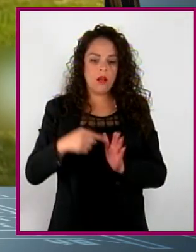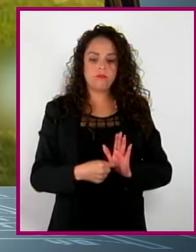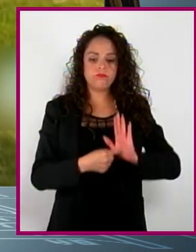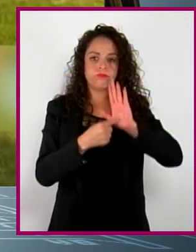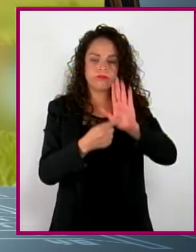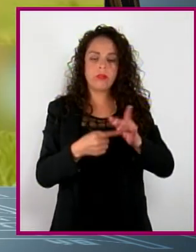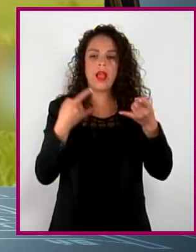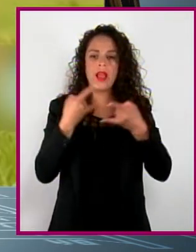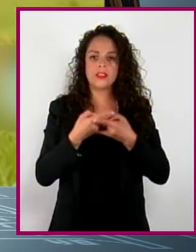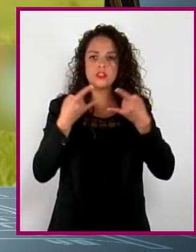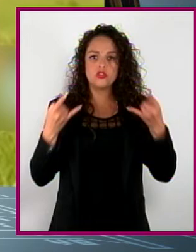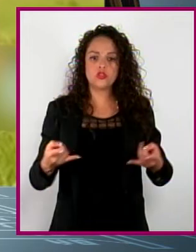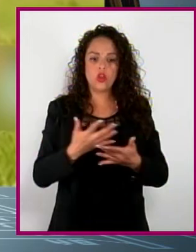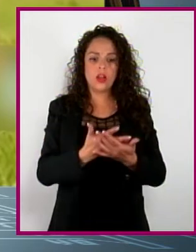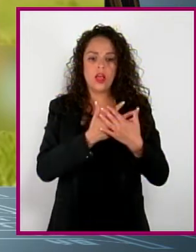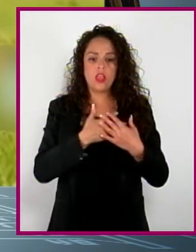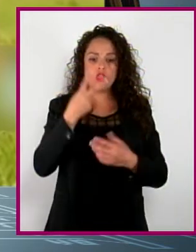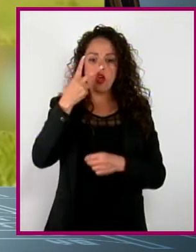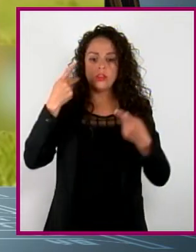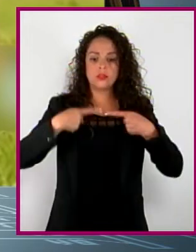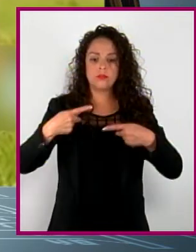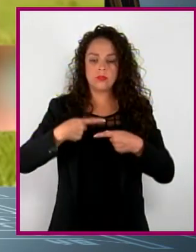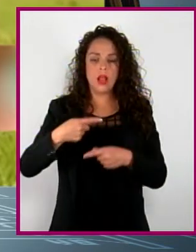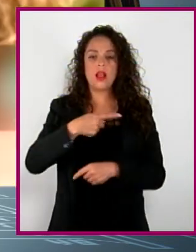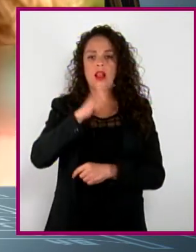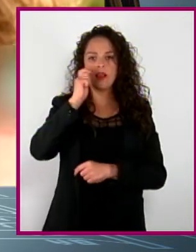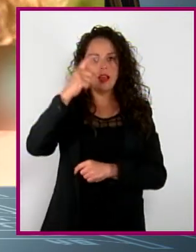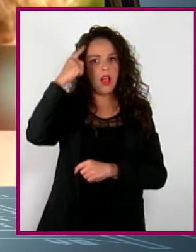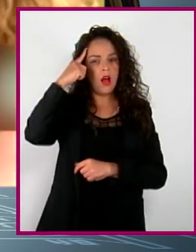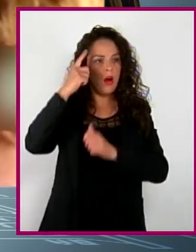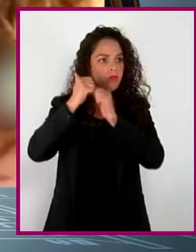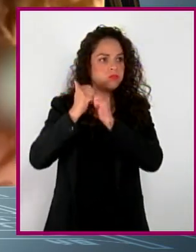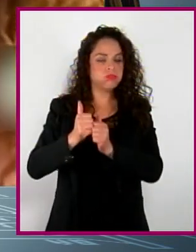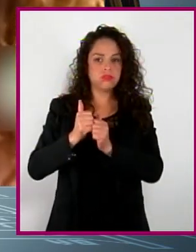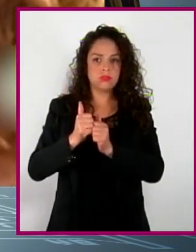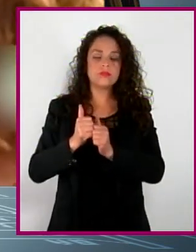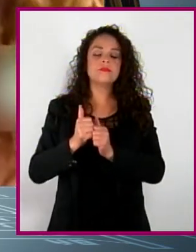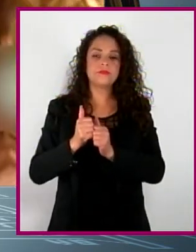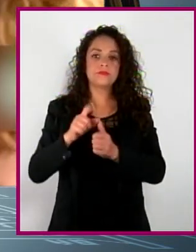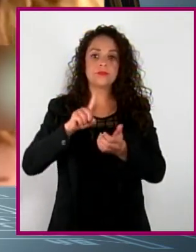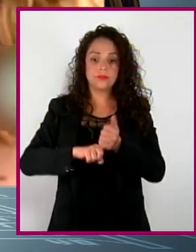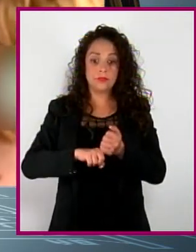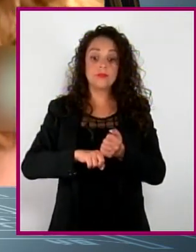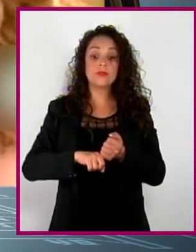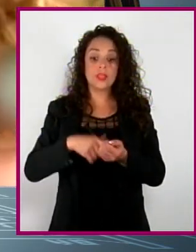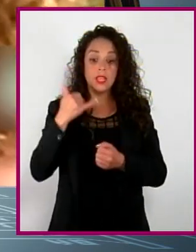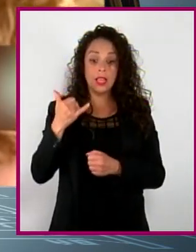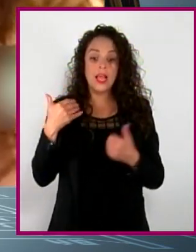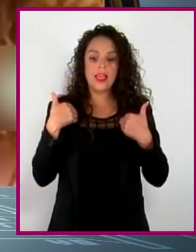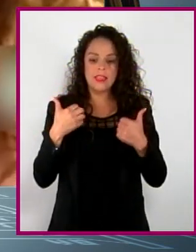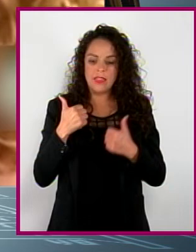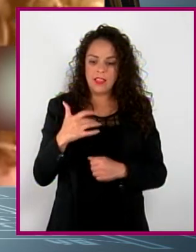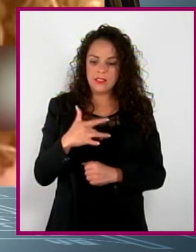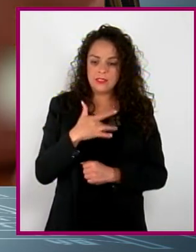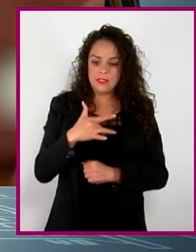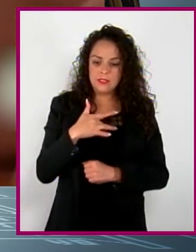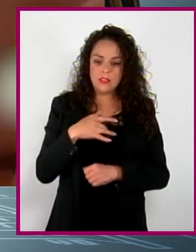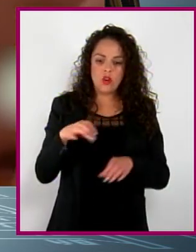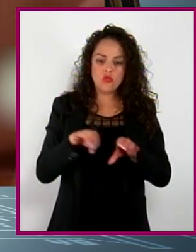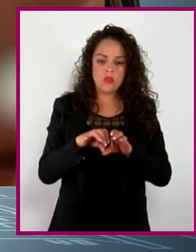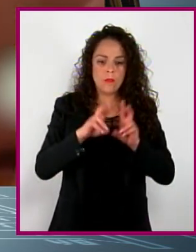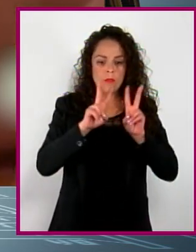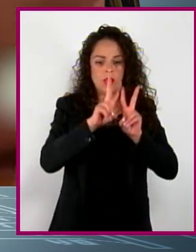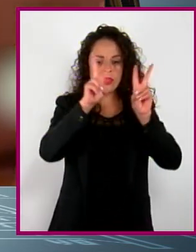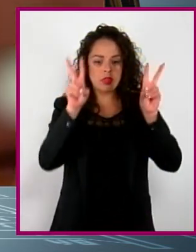de 2 personas con parálisis cerebral. Muy interesante y sobre todo recomendable la perspectiva y sensibilidad con la que plantean el tema